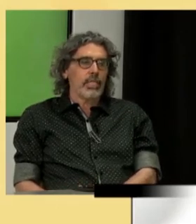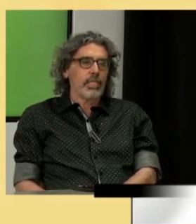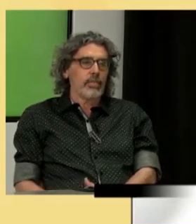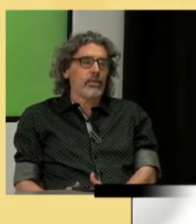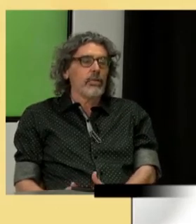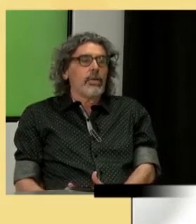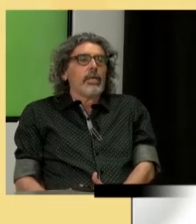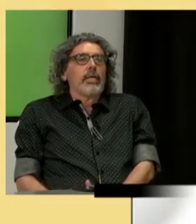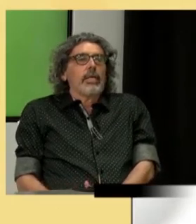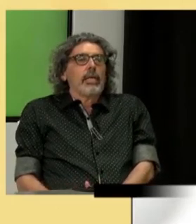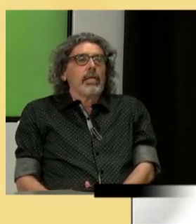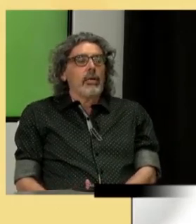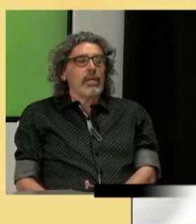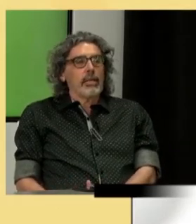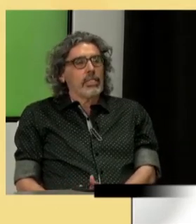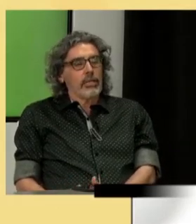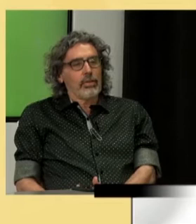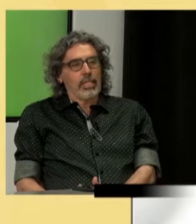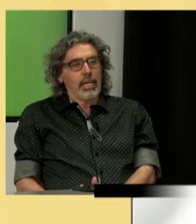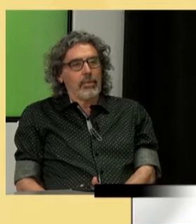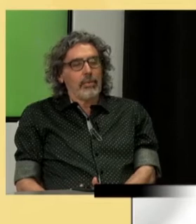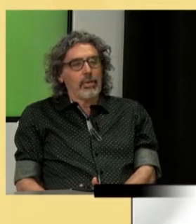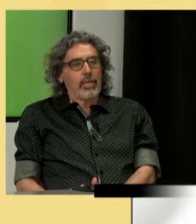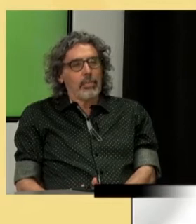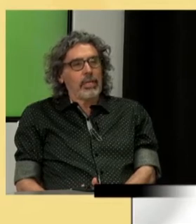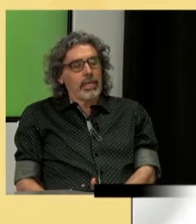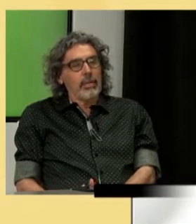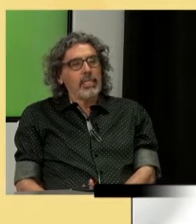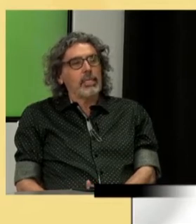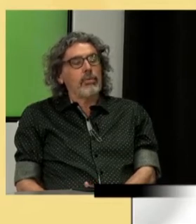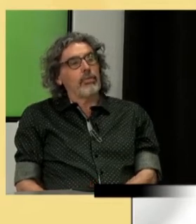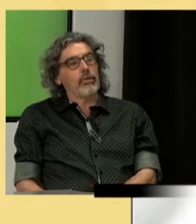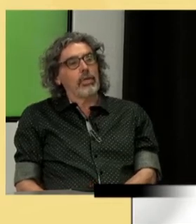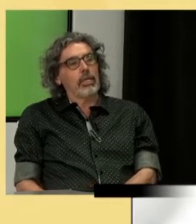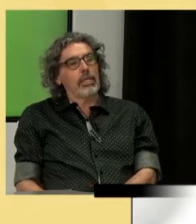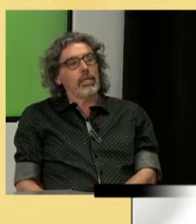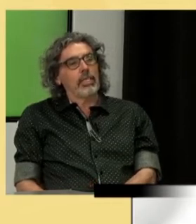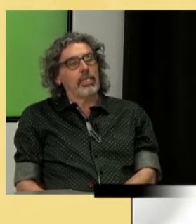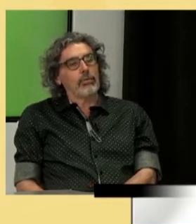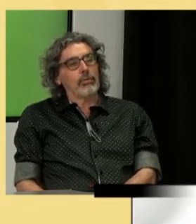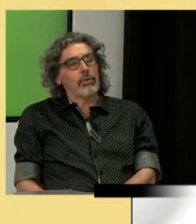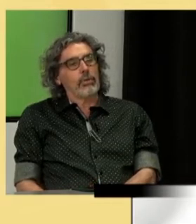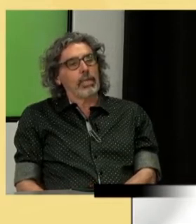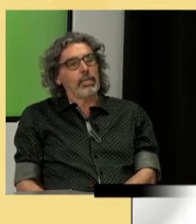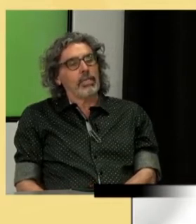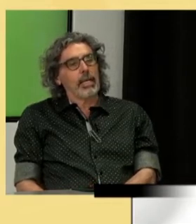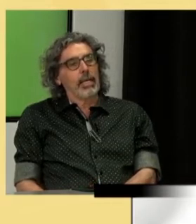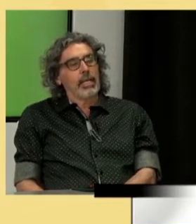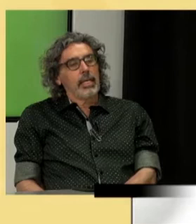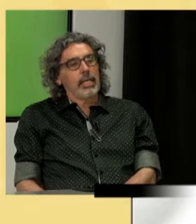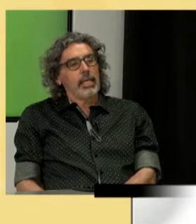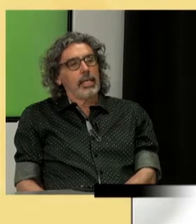consideración y a una revisión digamos porque porque realmente se modificó esta estructura urbana o